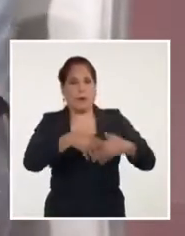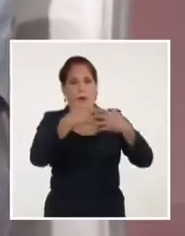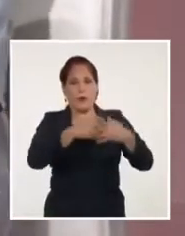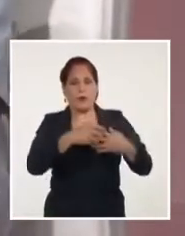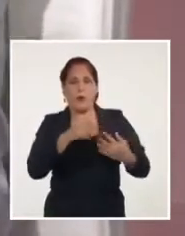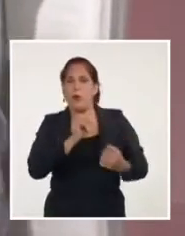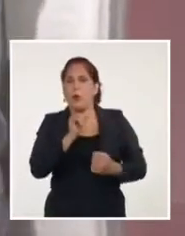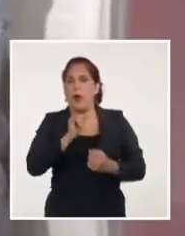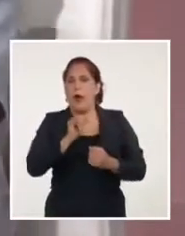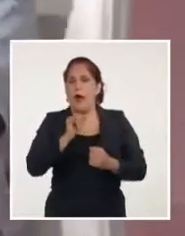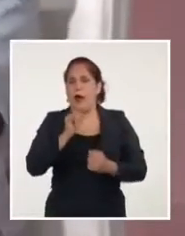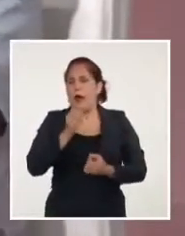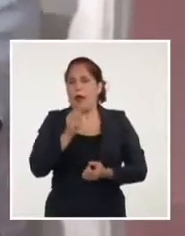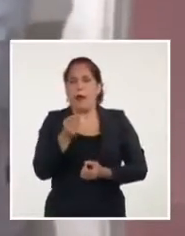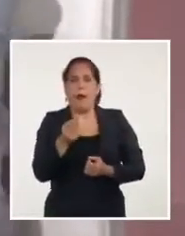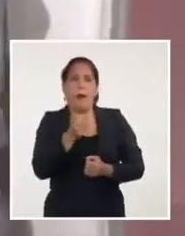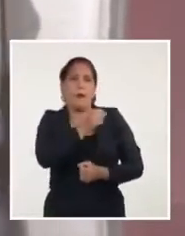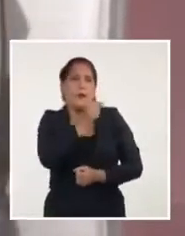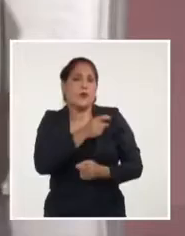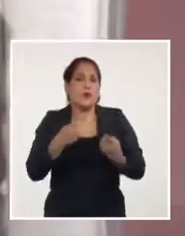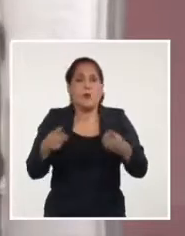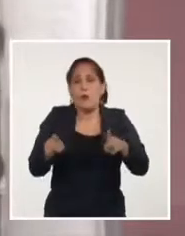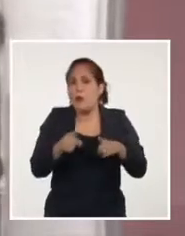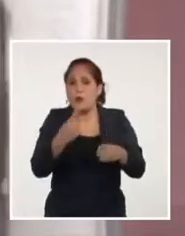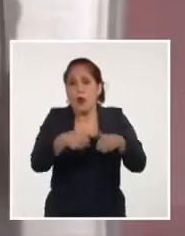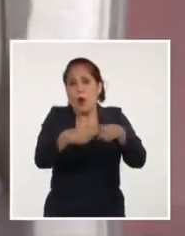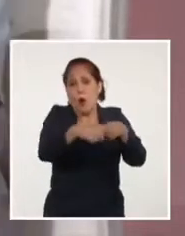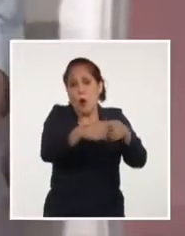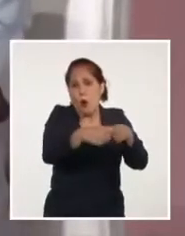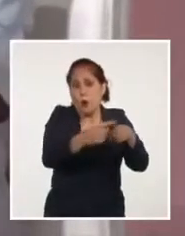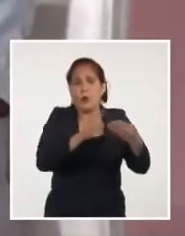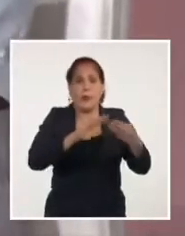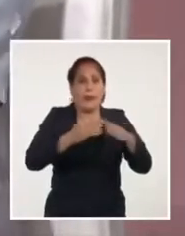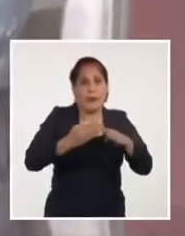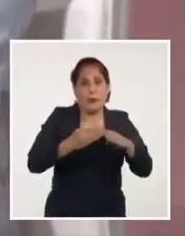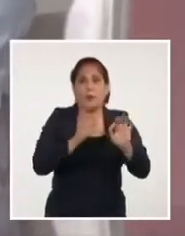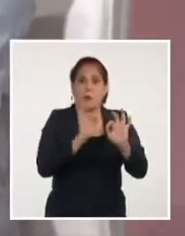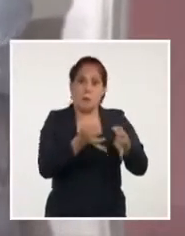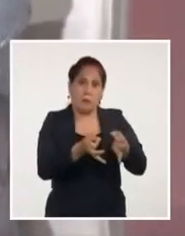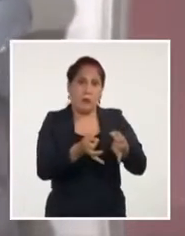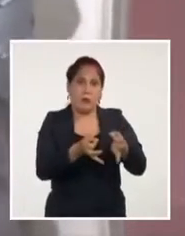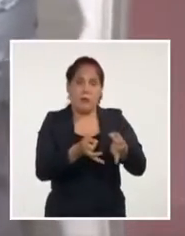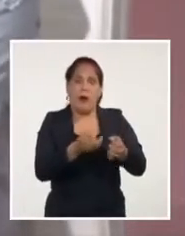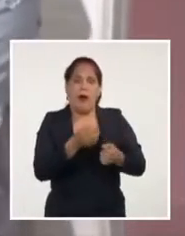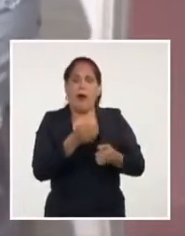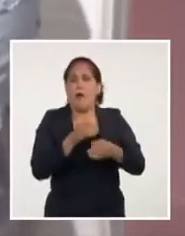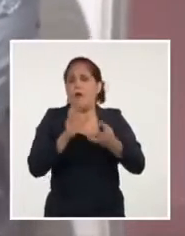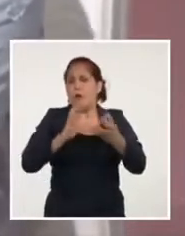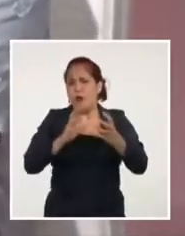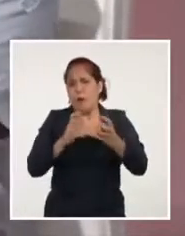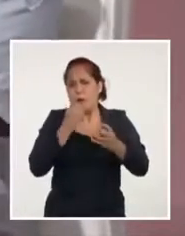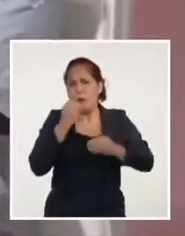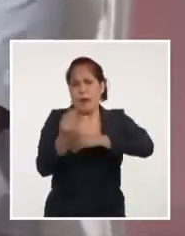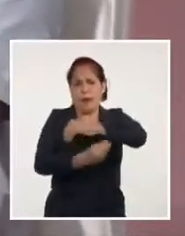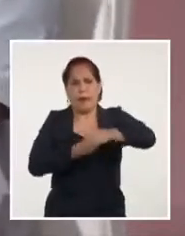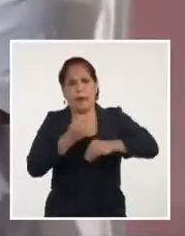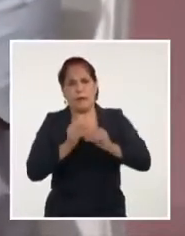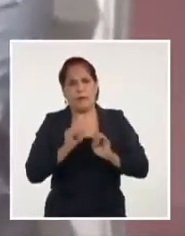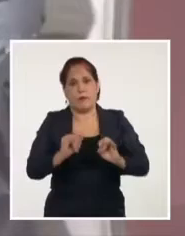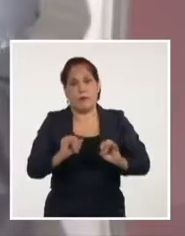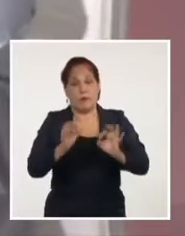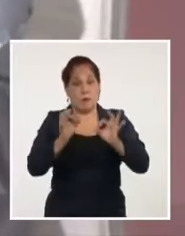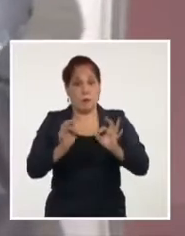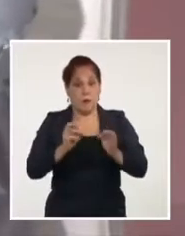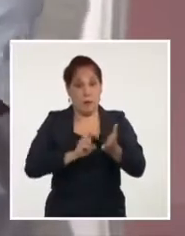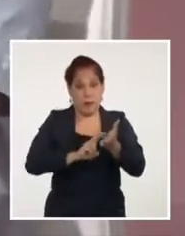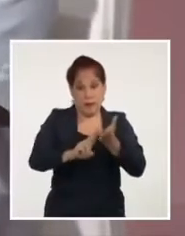publicidad, que sabemos que es lúdica, donde siempre ha habido terrenos de disputa porque ha tendido a manipular muchas veces el mensaje